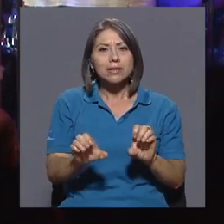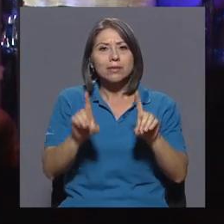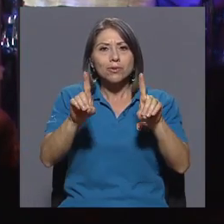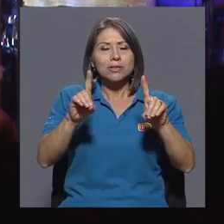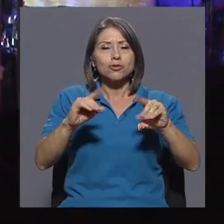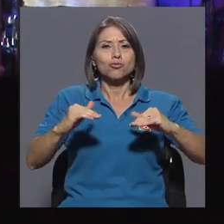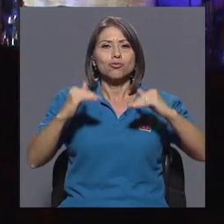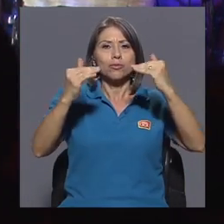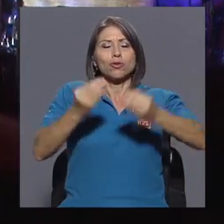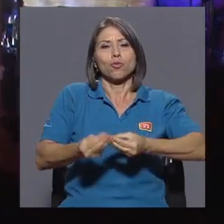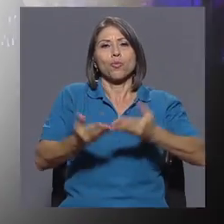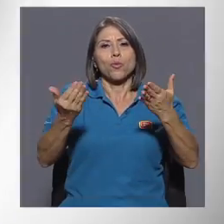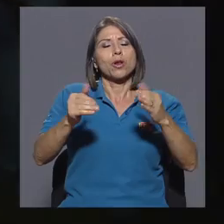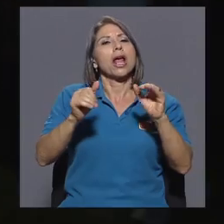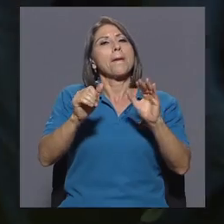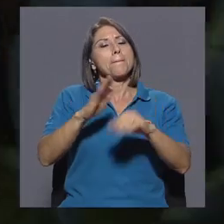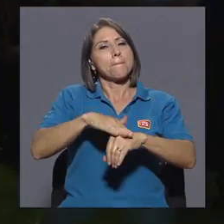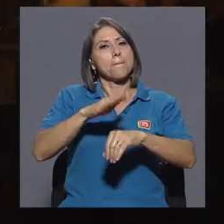les permite desarrollar.